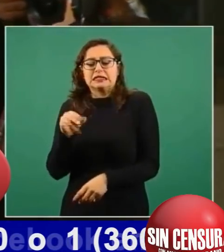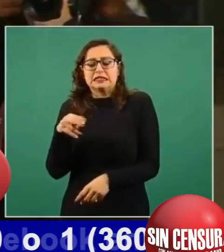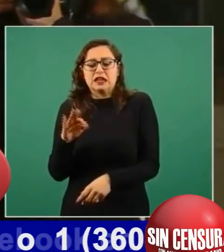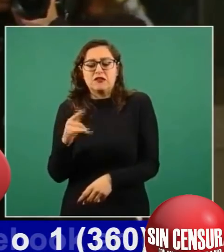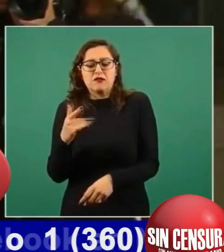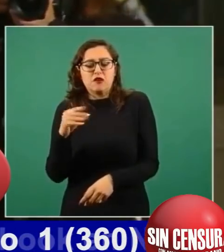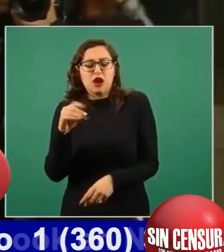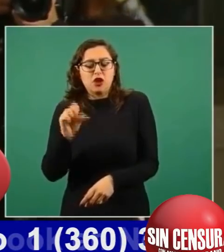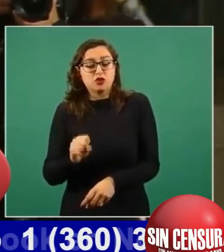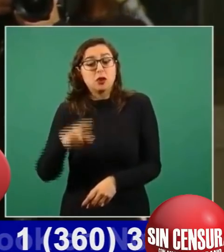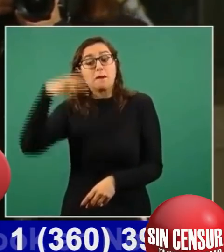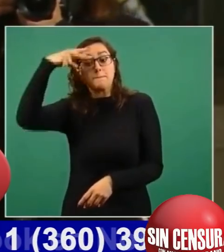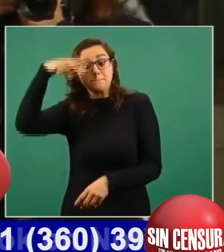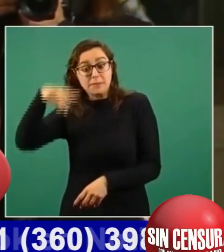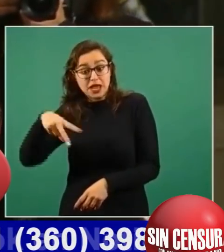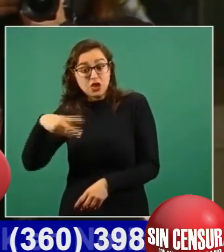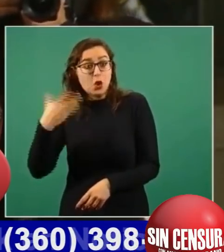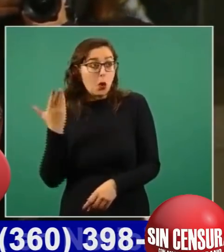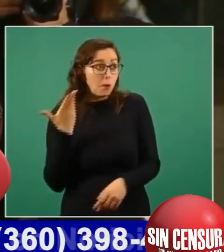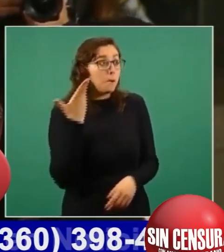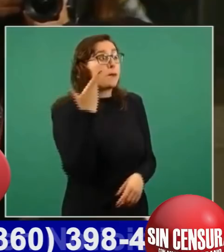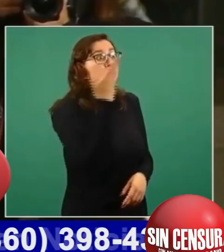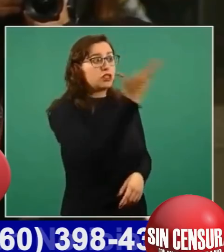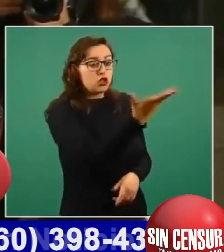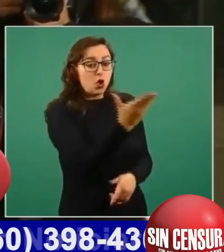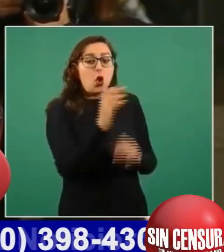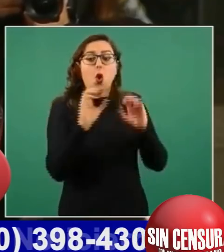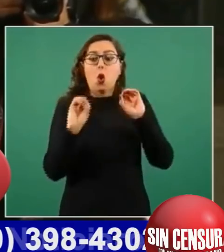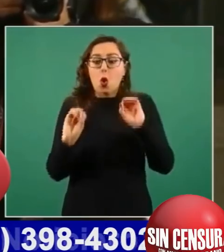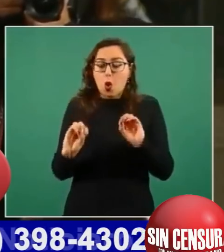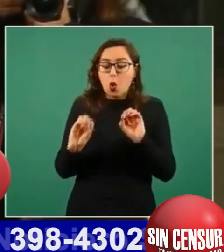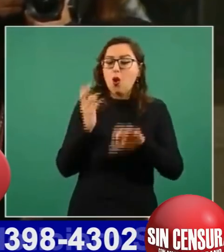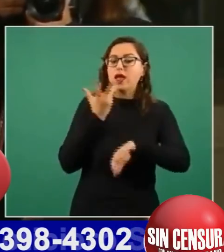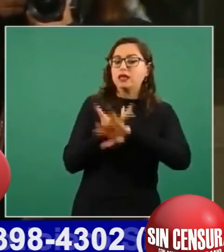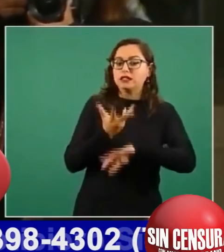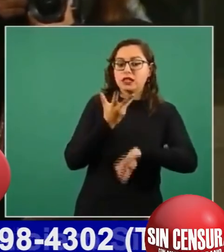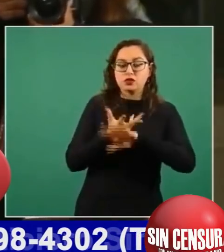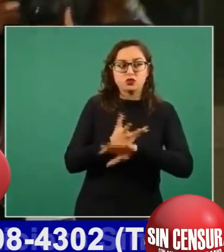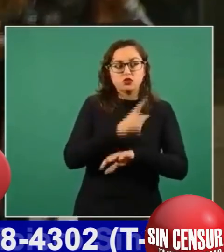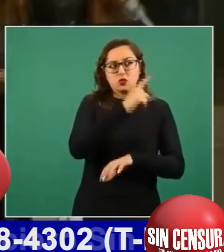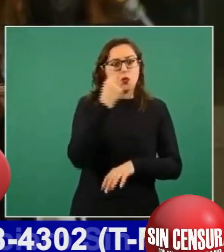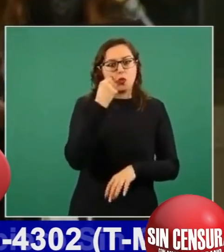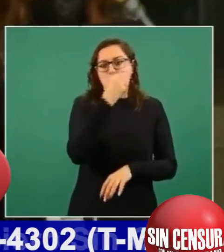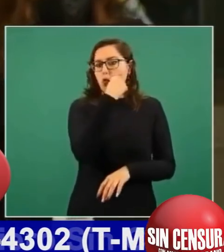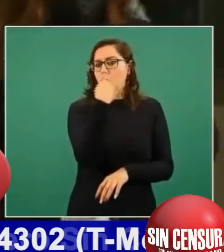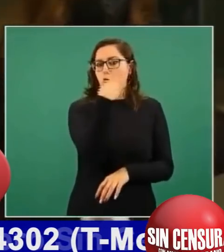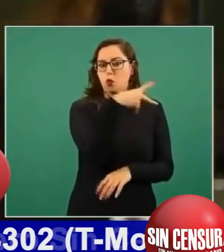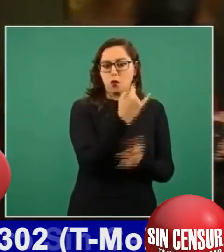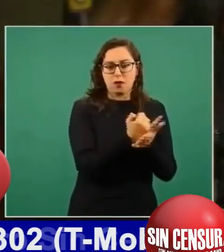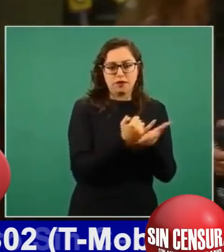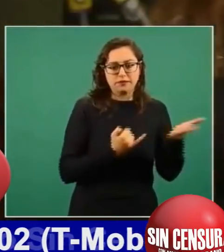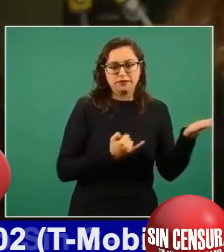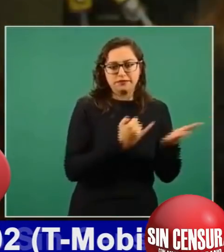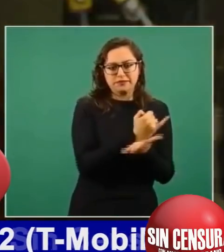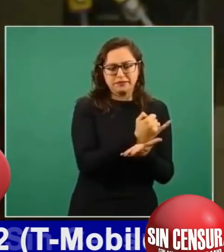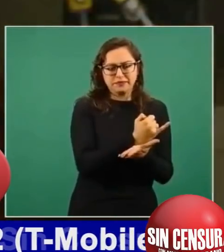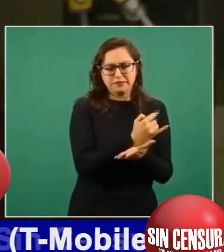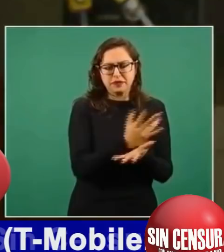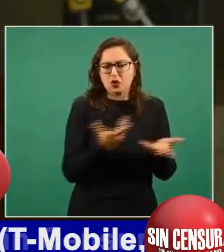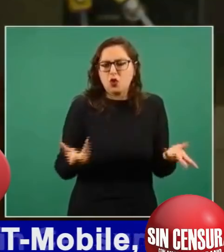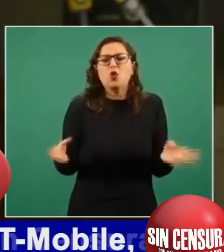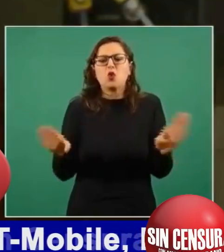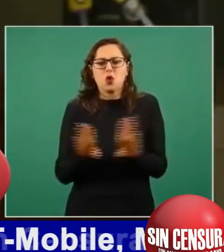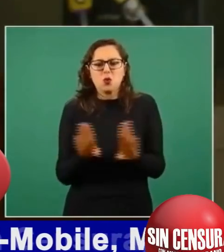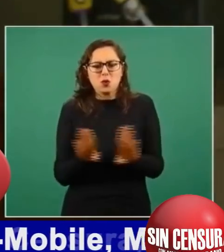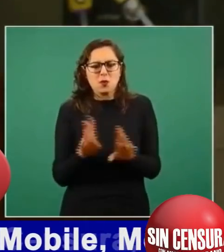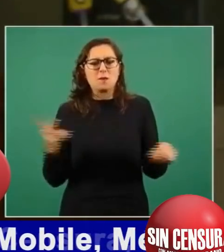a Cienfuegos. ¿Fue algo que pidió México o fue algo que Estados Unidos decidió cuando México le dice, a ver, pues